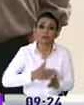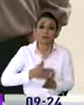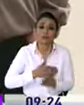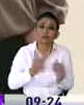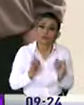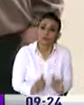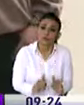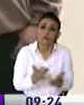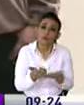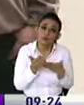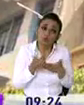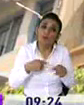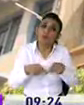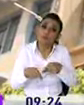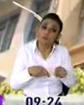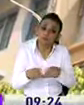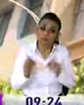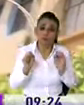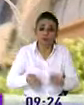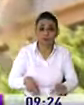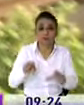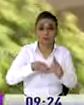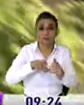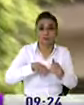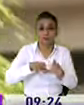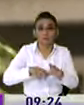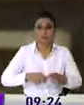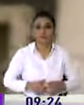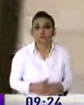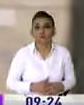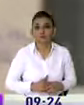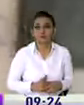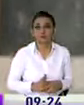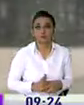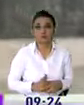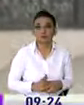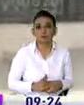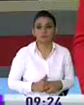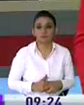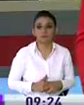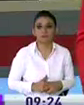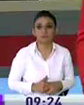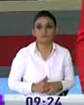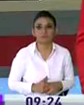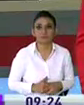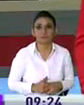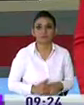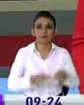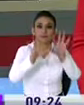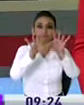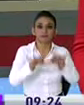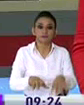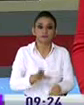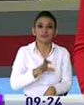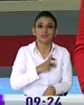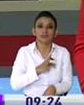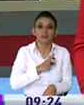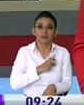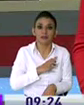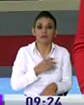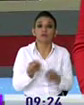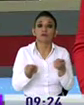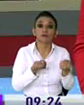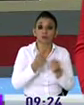que nos den el transporte. Informó Patricia Aldaz. Y la Secretaría Técnica de Prevención de